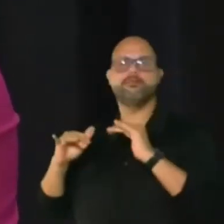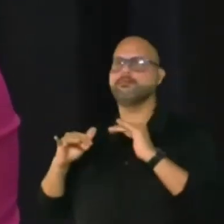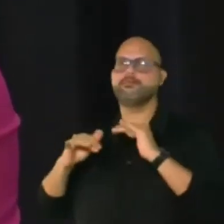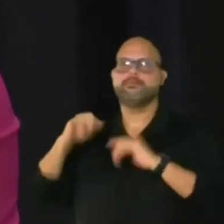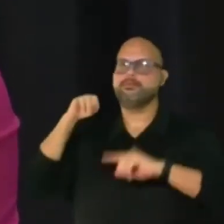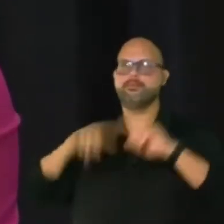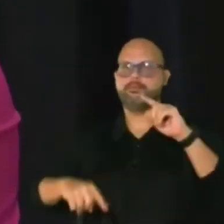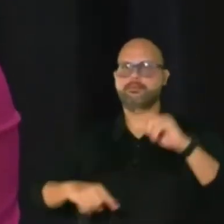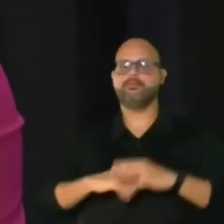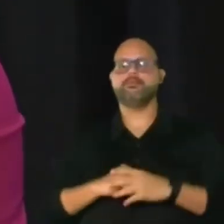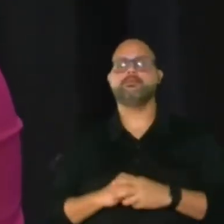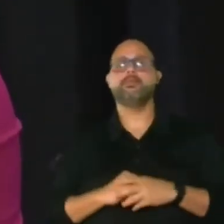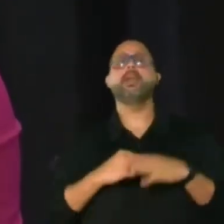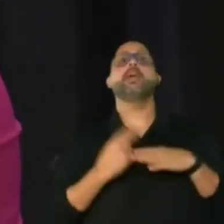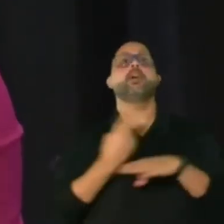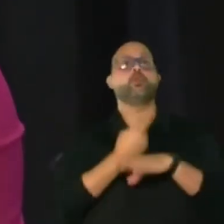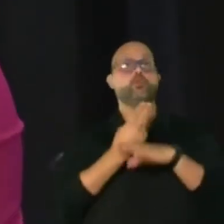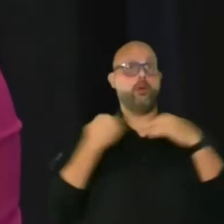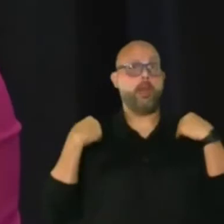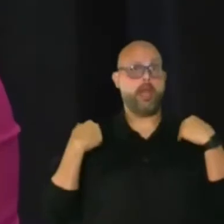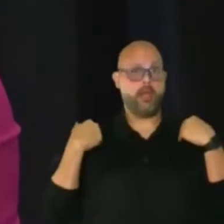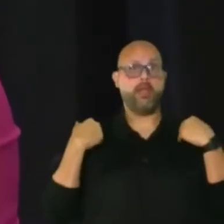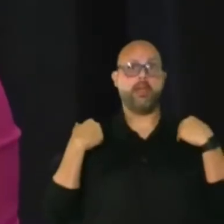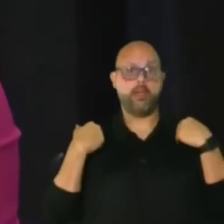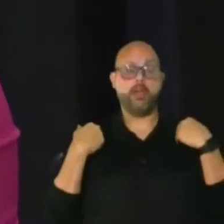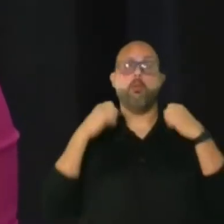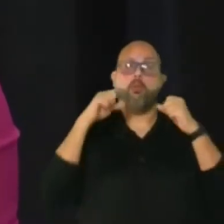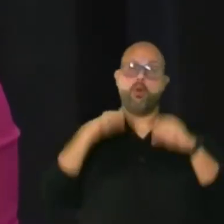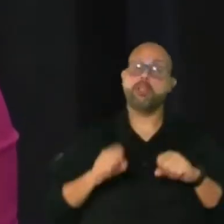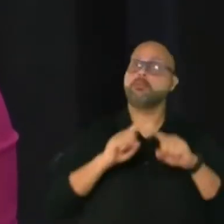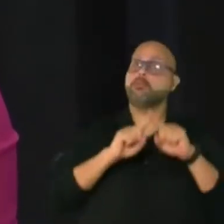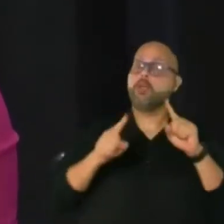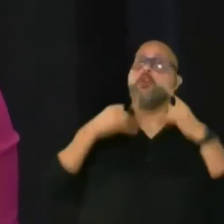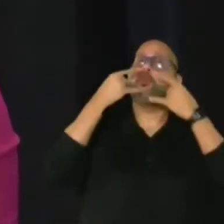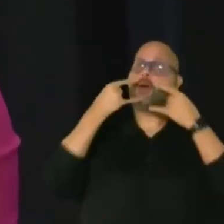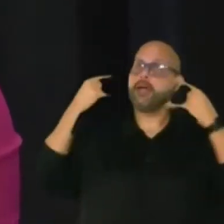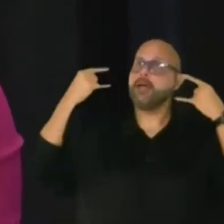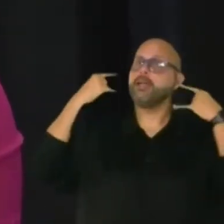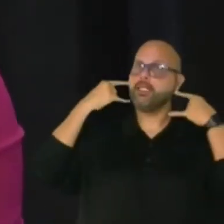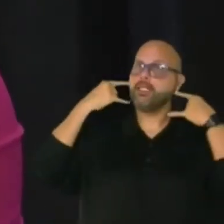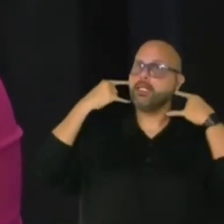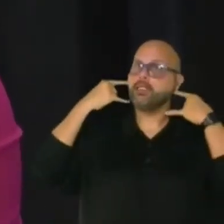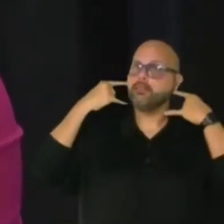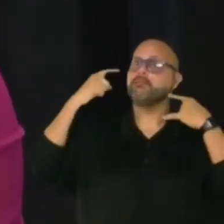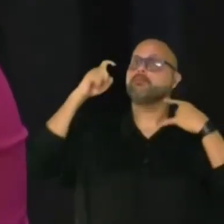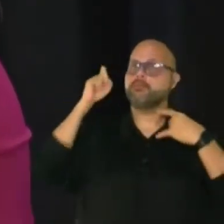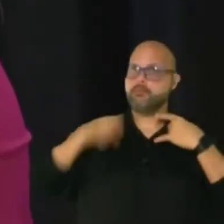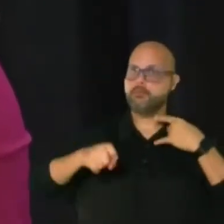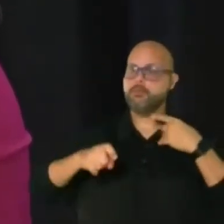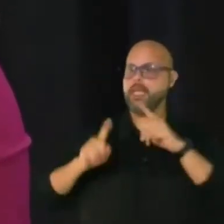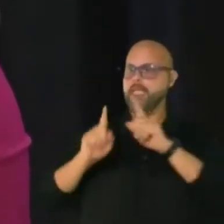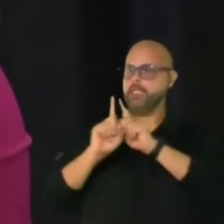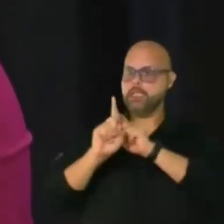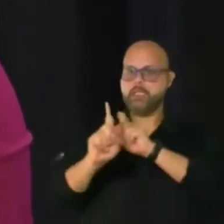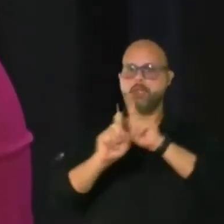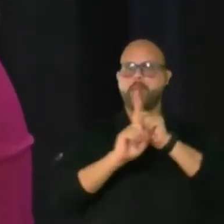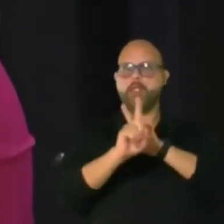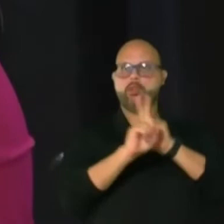de las playas con mascarillas, tomando las medidas de distanciamiento físico solo para